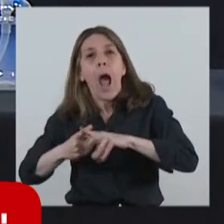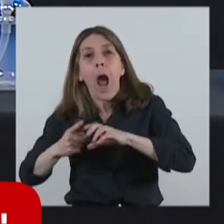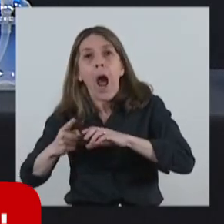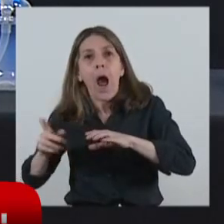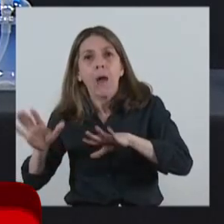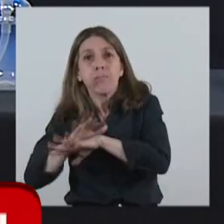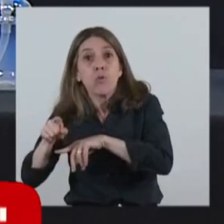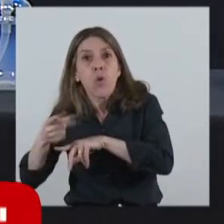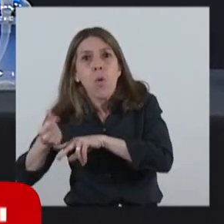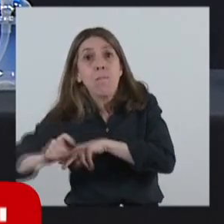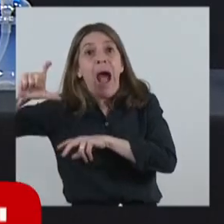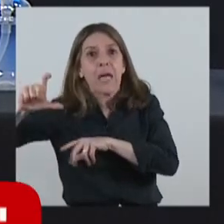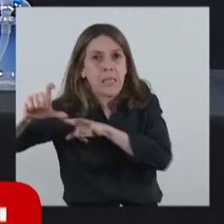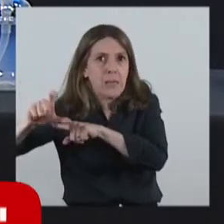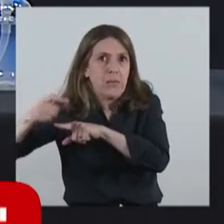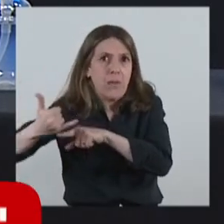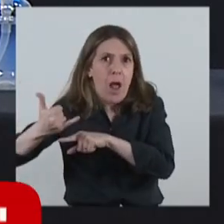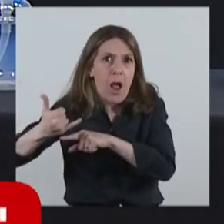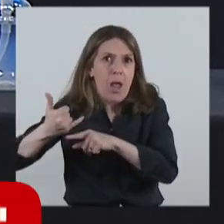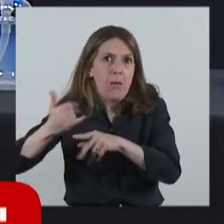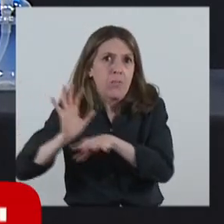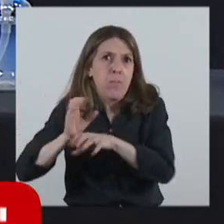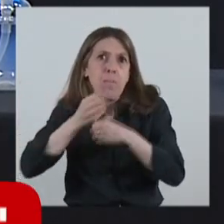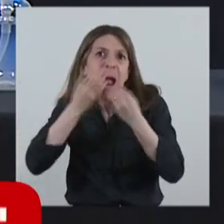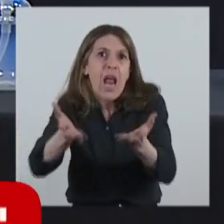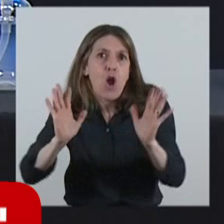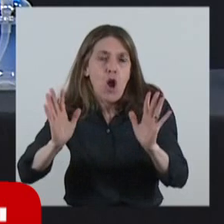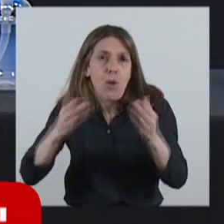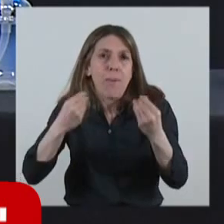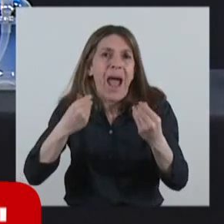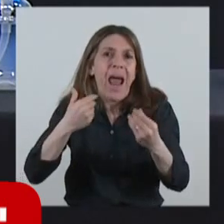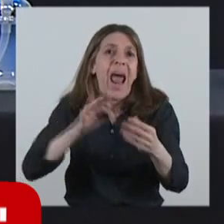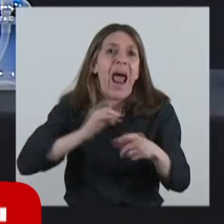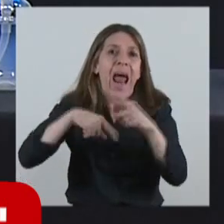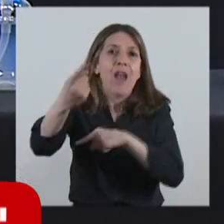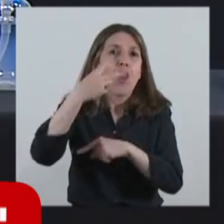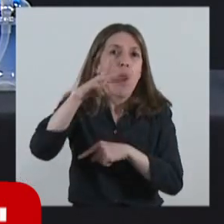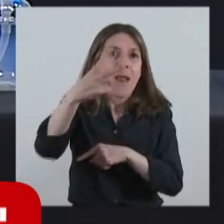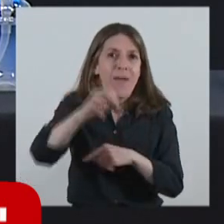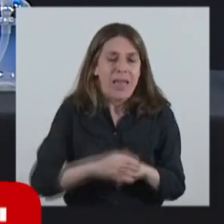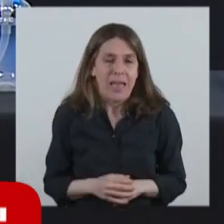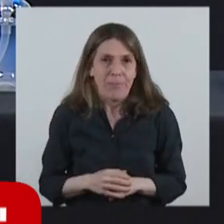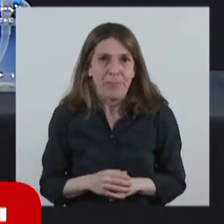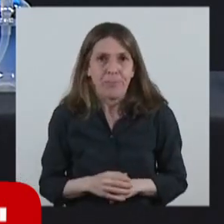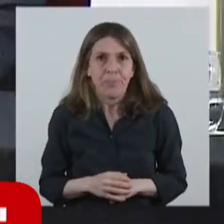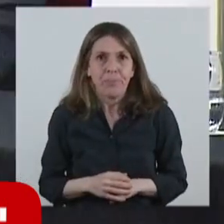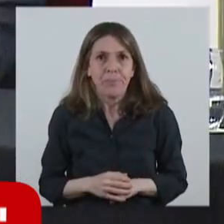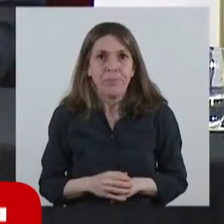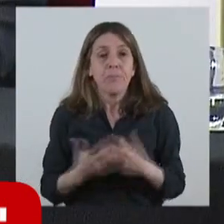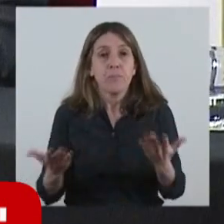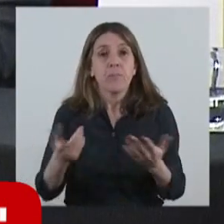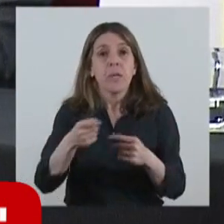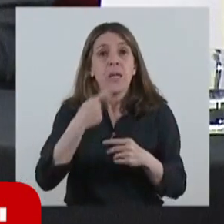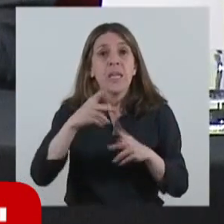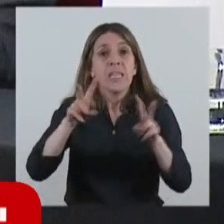que proyectábamos, se está presentando un escenario más positivo para el frente fiscal en el año 2020. En